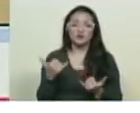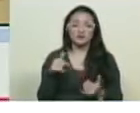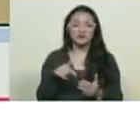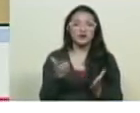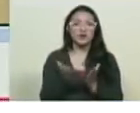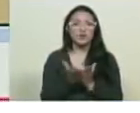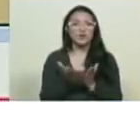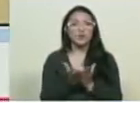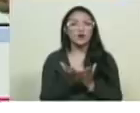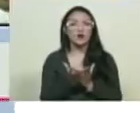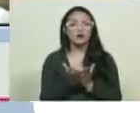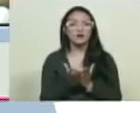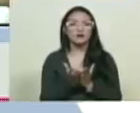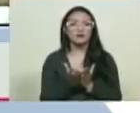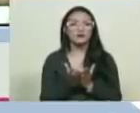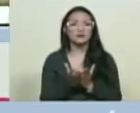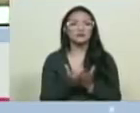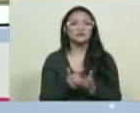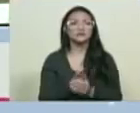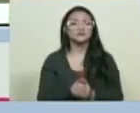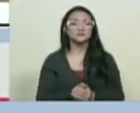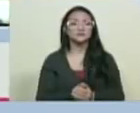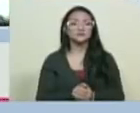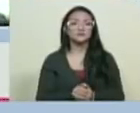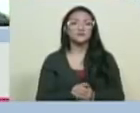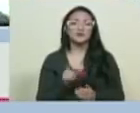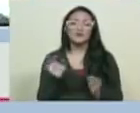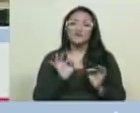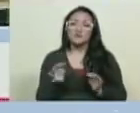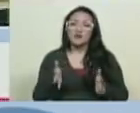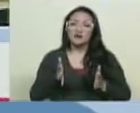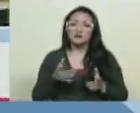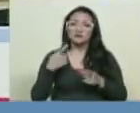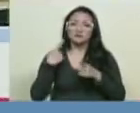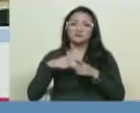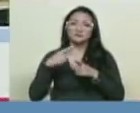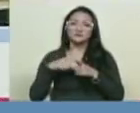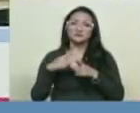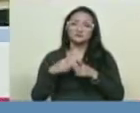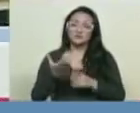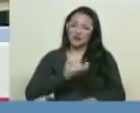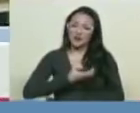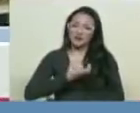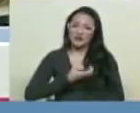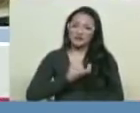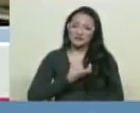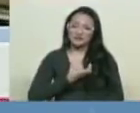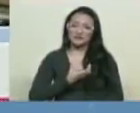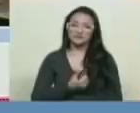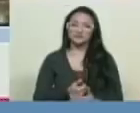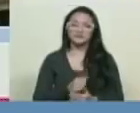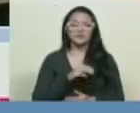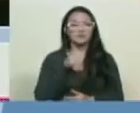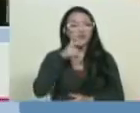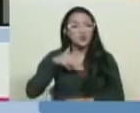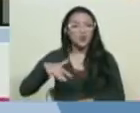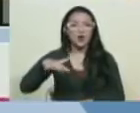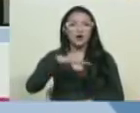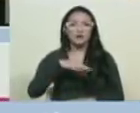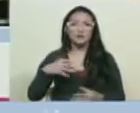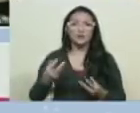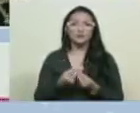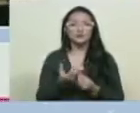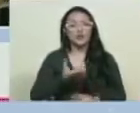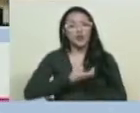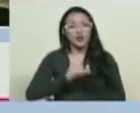hermosísima, técnica, Manuel Palacio Fajardo, sino que se gana también desde las instancias como las alcaldías, la bisagra con el poder popular y